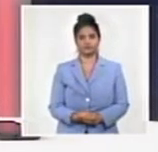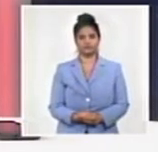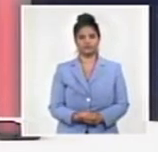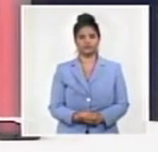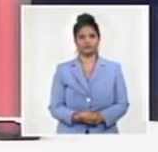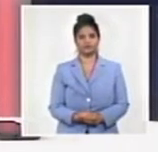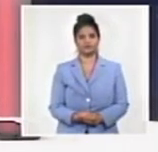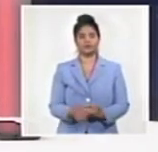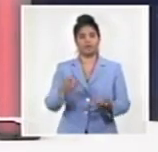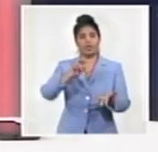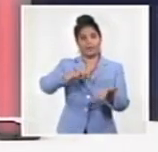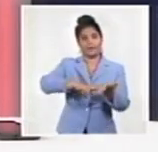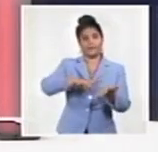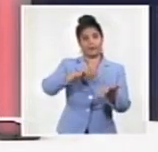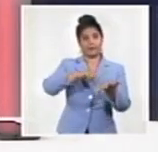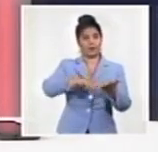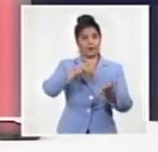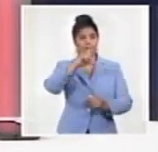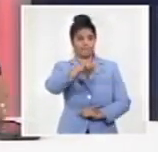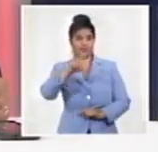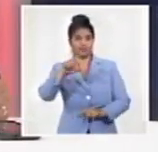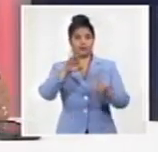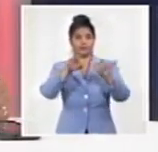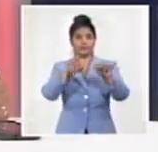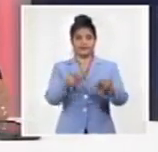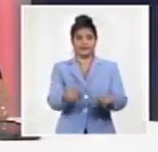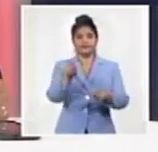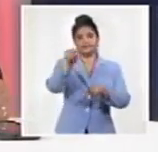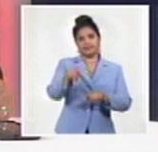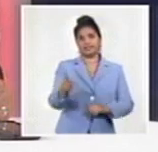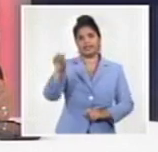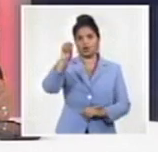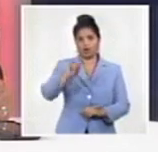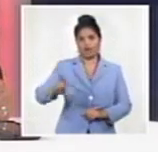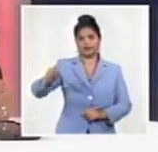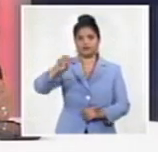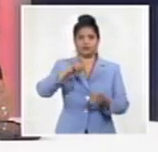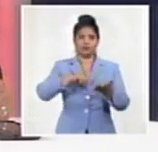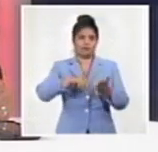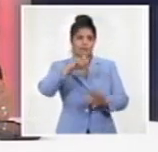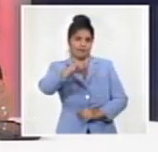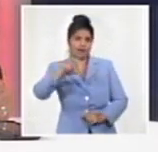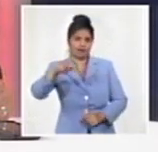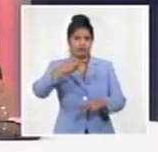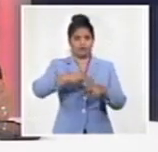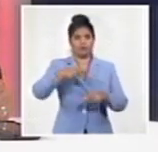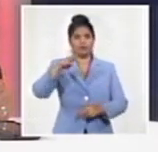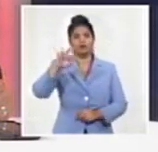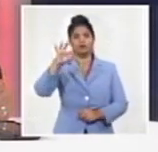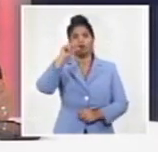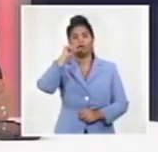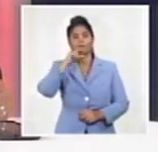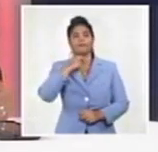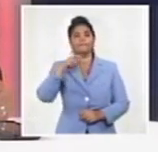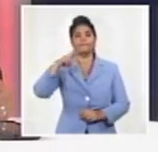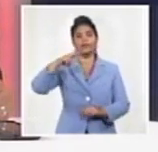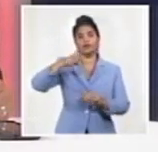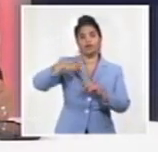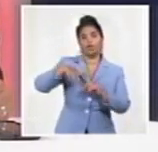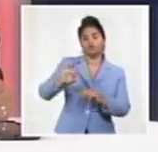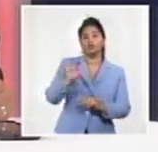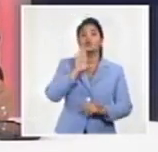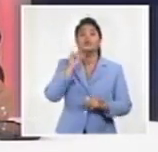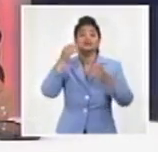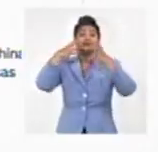propósito, el miembro del Buró Político y secretario de Organización del Comité Central del Partido, Roberto Morales Ojeda, resaltó la importancia de esta gira presidencial